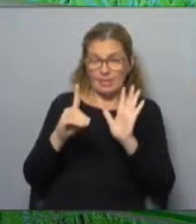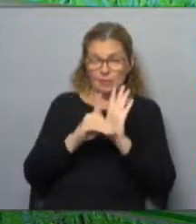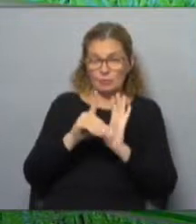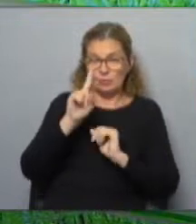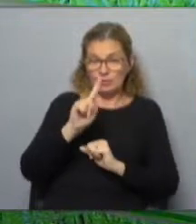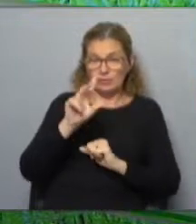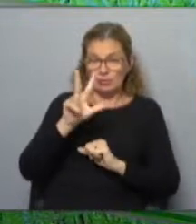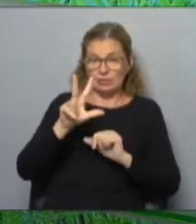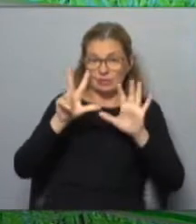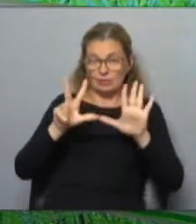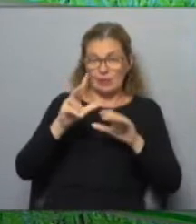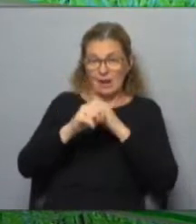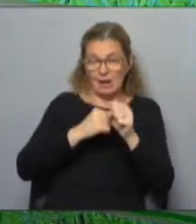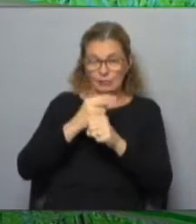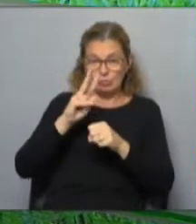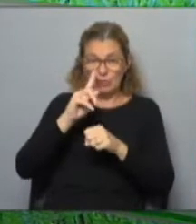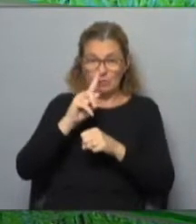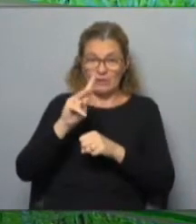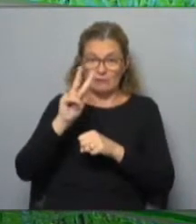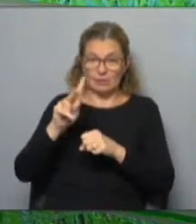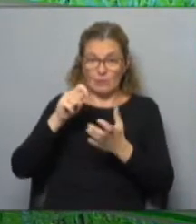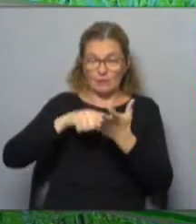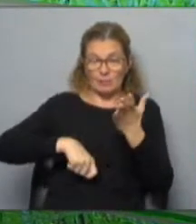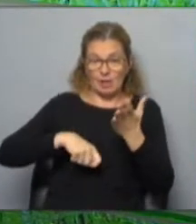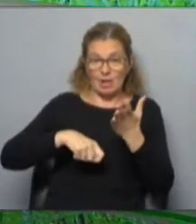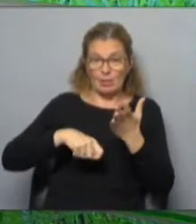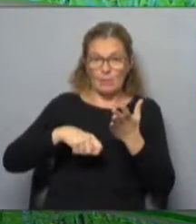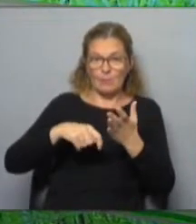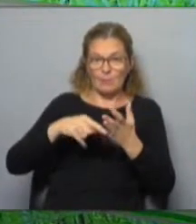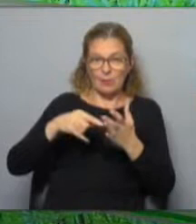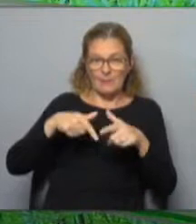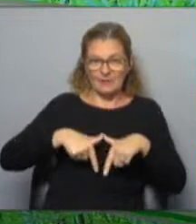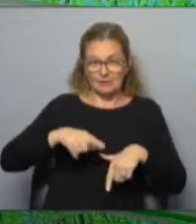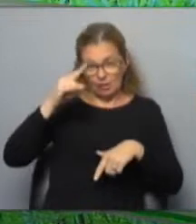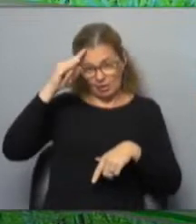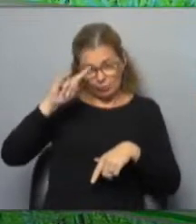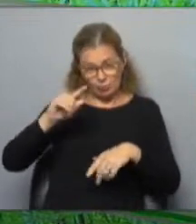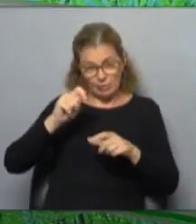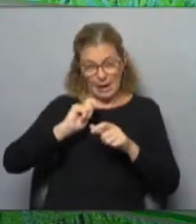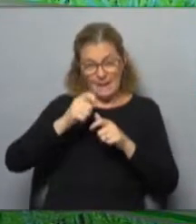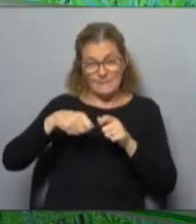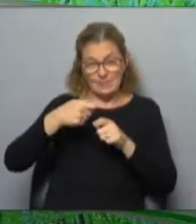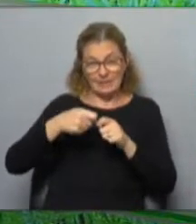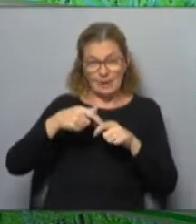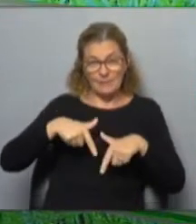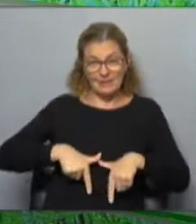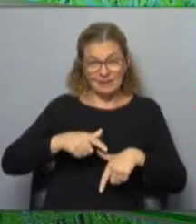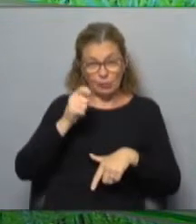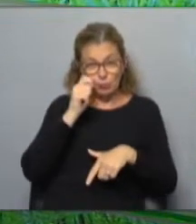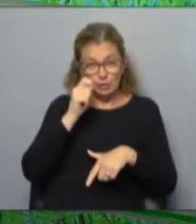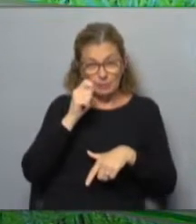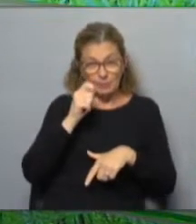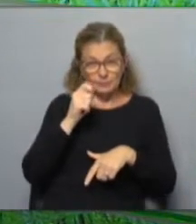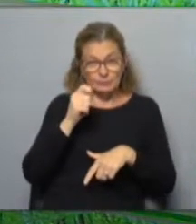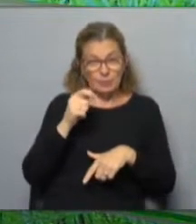138 de 2022 y fue firmado por el Ministerio de Agricultura, de Ganadería, Agricultura y Pesca, como decíamos recién, el Ministerio de Turismo, porque